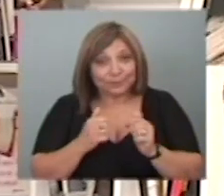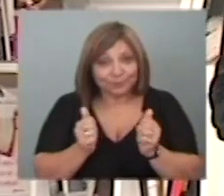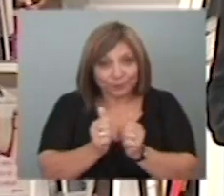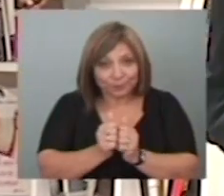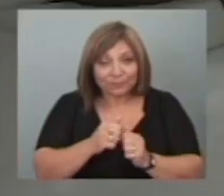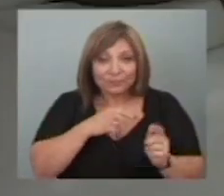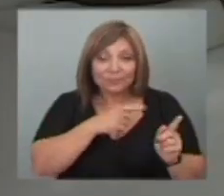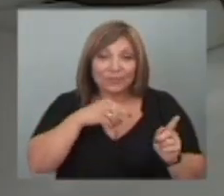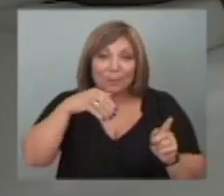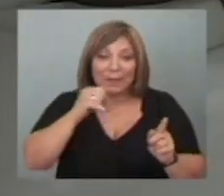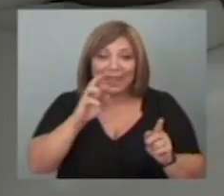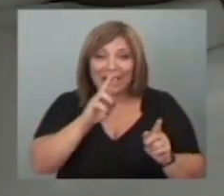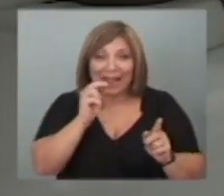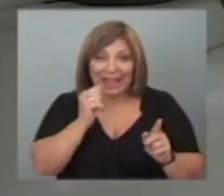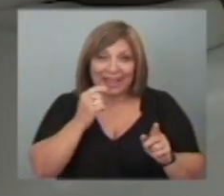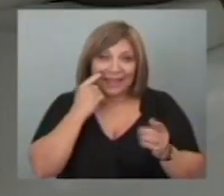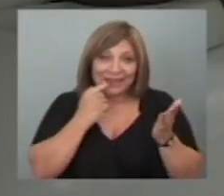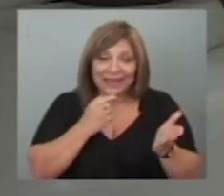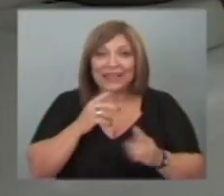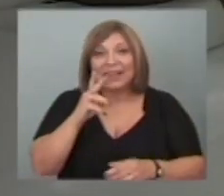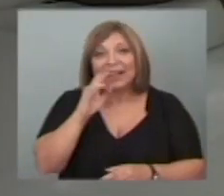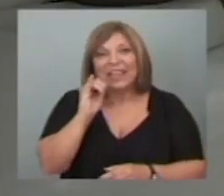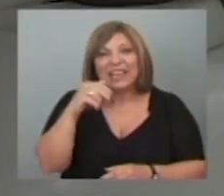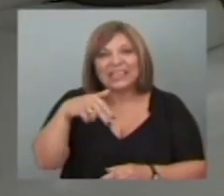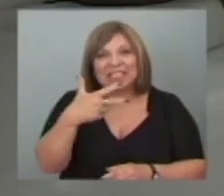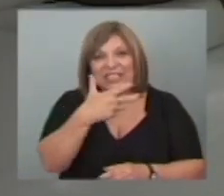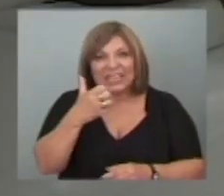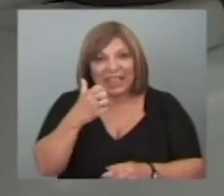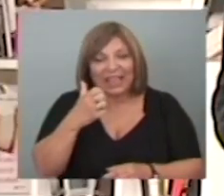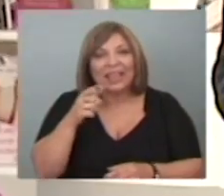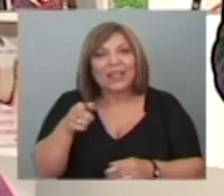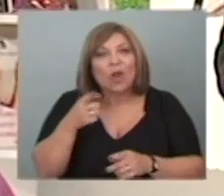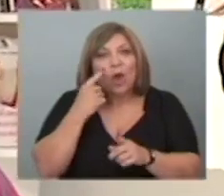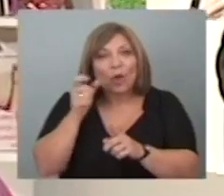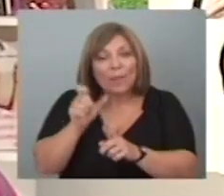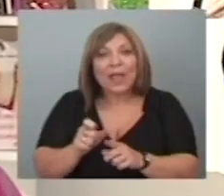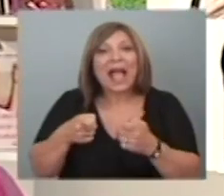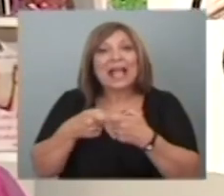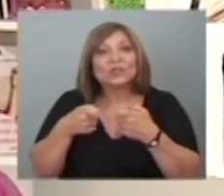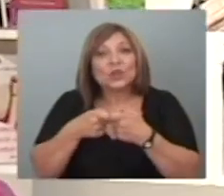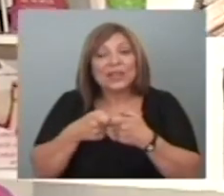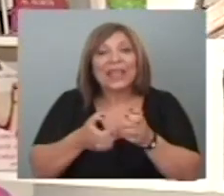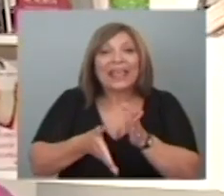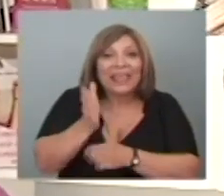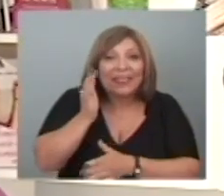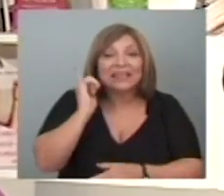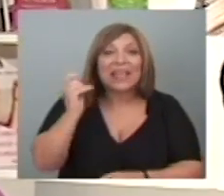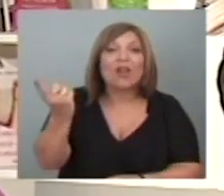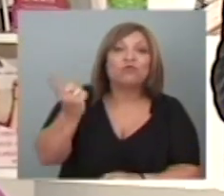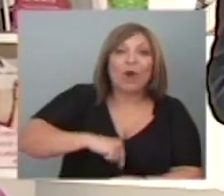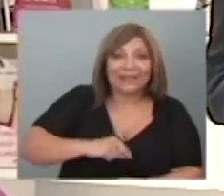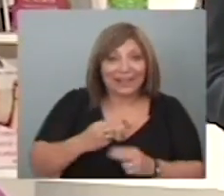Ana María Mizrahi vamos a recibir a Rinche Rodenburg, que pertenece a la ONG Idas y Vueltas,